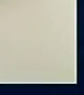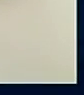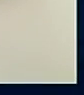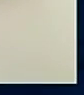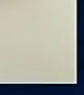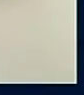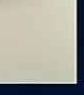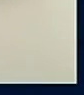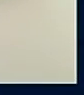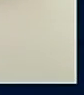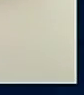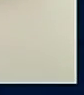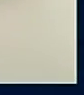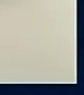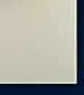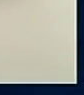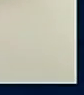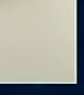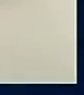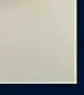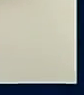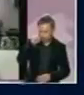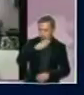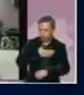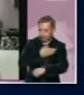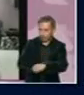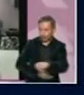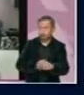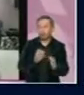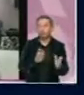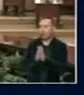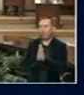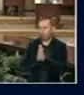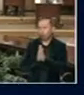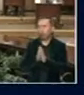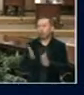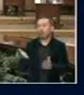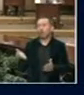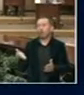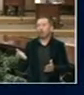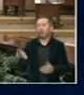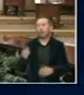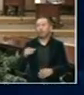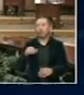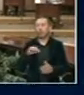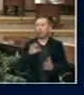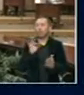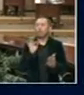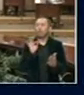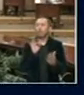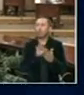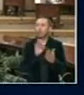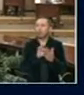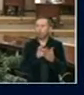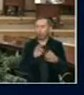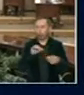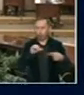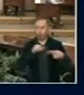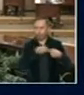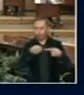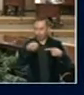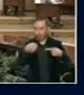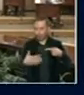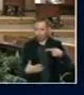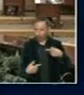querido Jaime, y yo creo que justamente tenemos una oportunidad este 6 de junio de, con nuestro voto, hacer valer